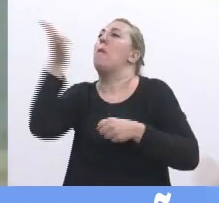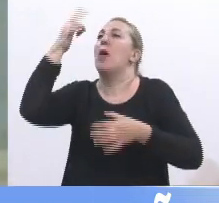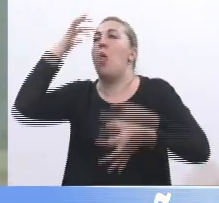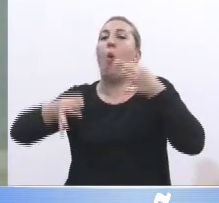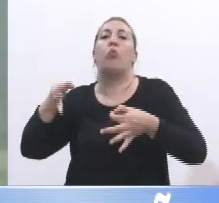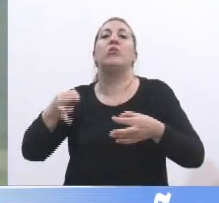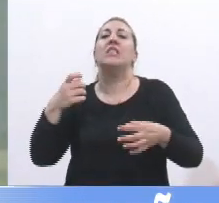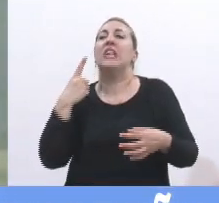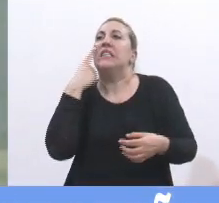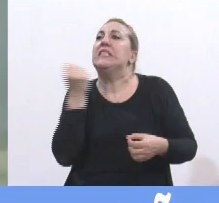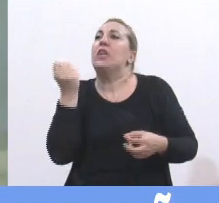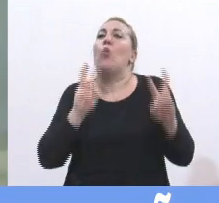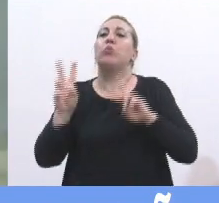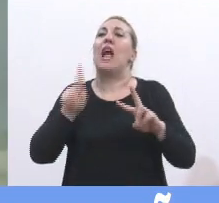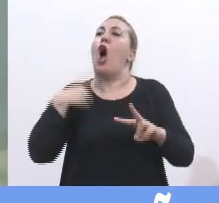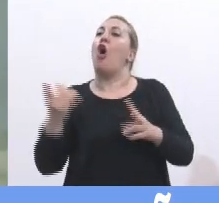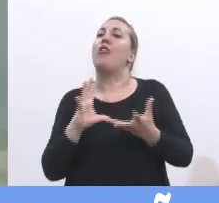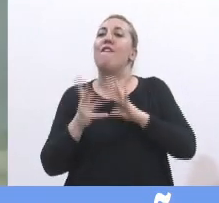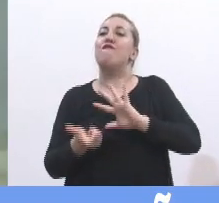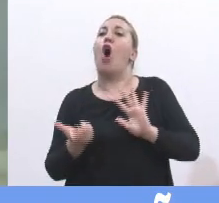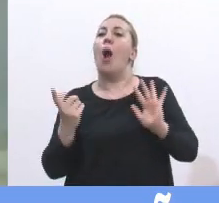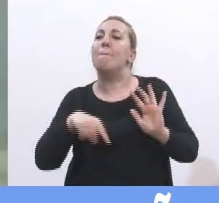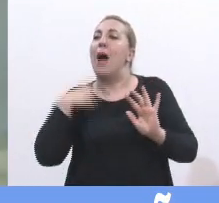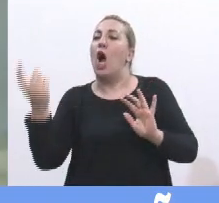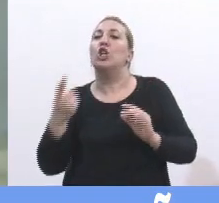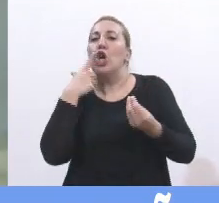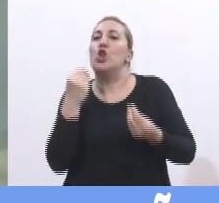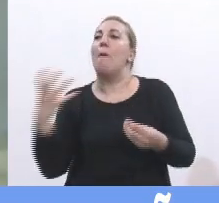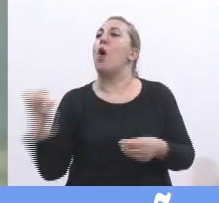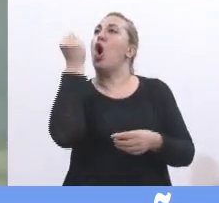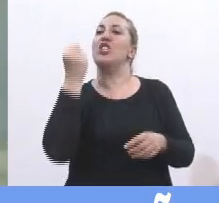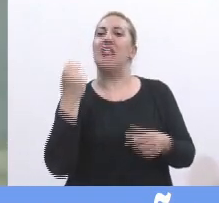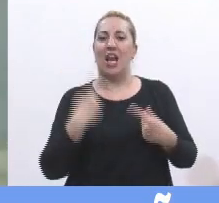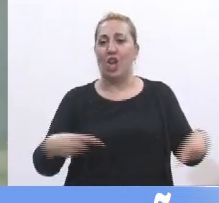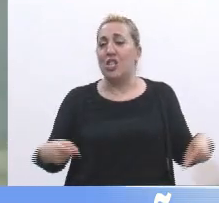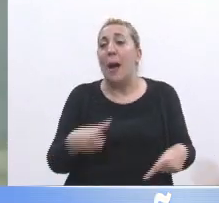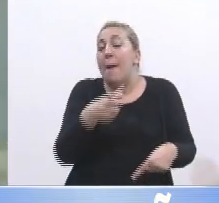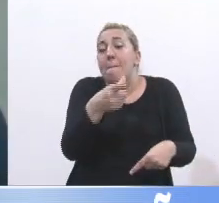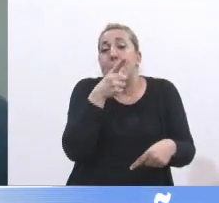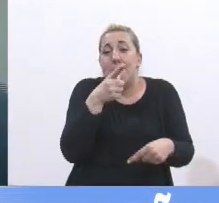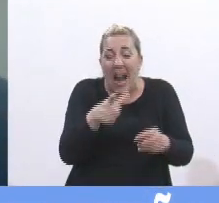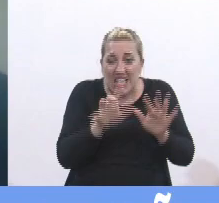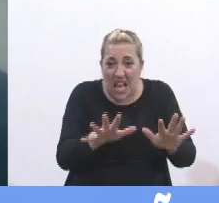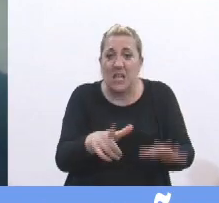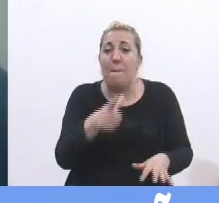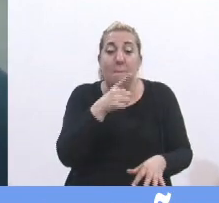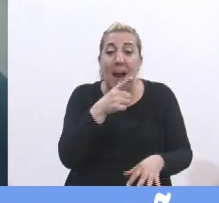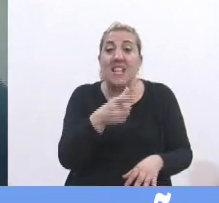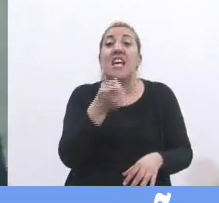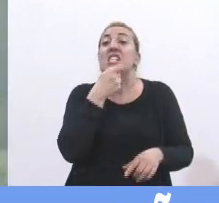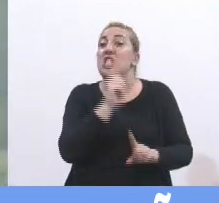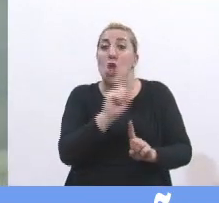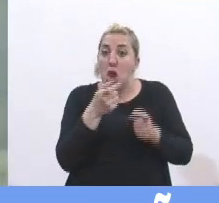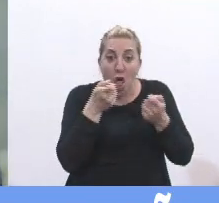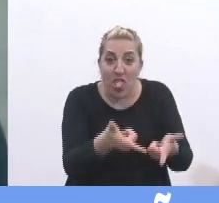en otro lugar que no sea al cual representamos podemos conseguir lo que queremos, porque pareciera ser que si no consiguen lo